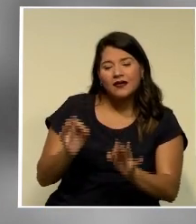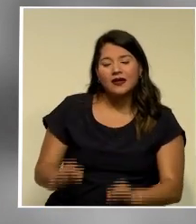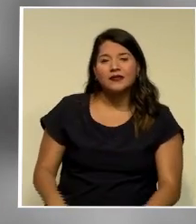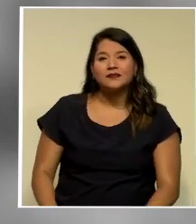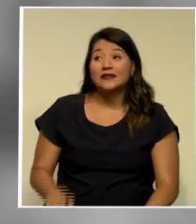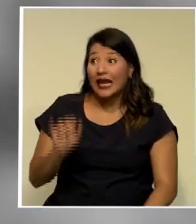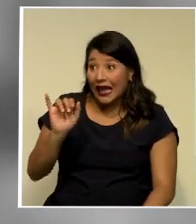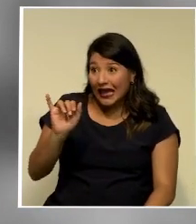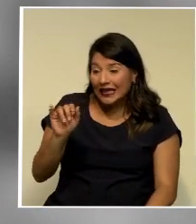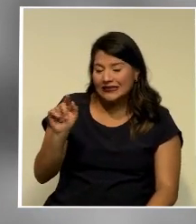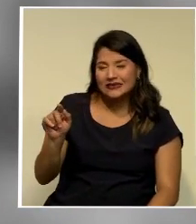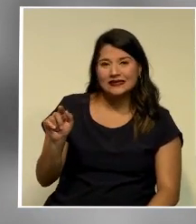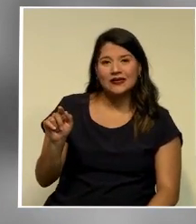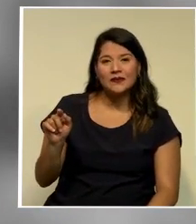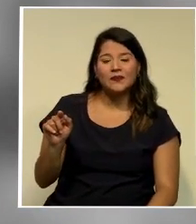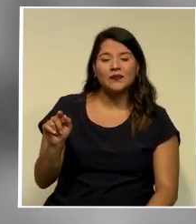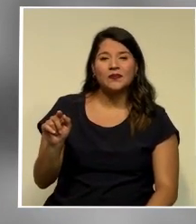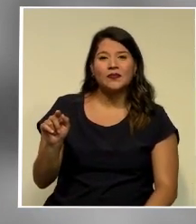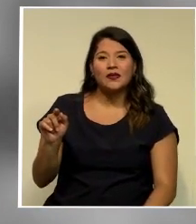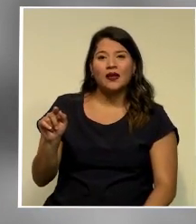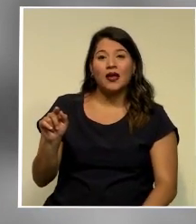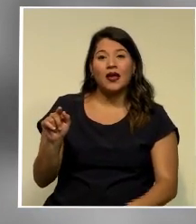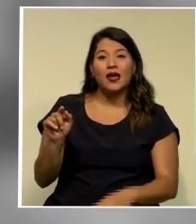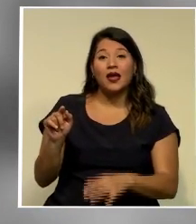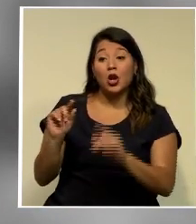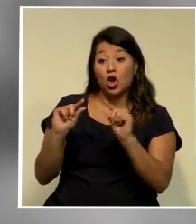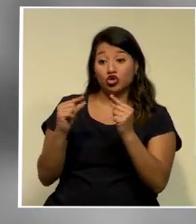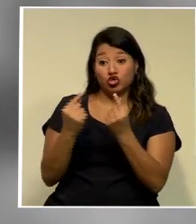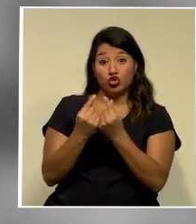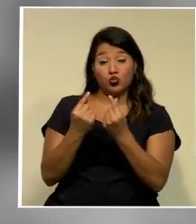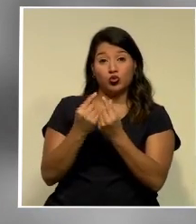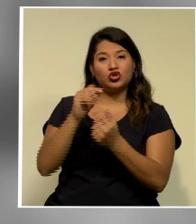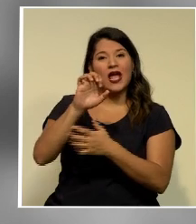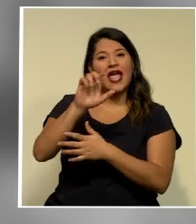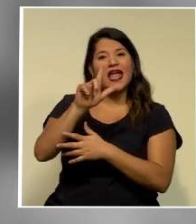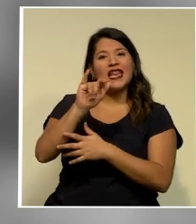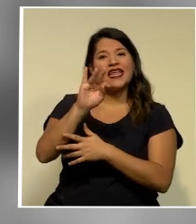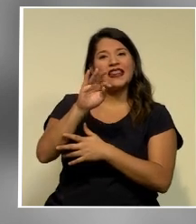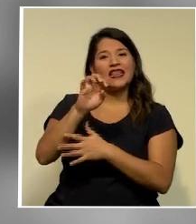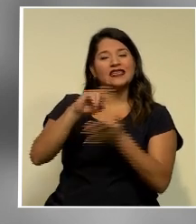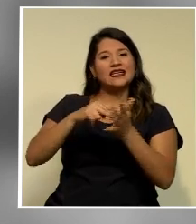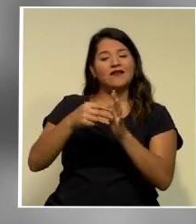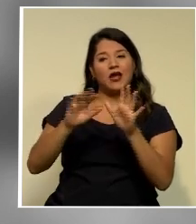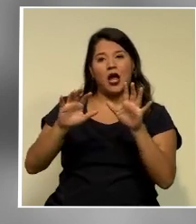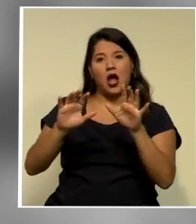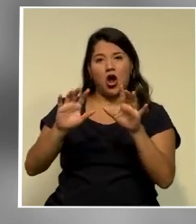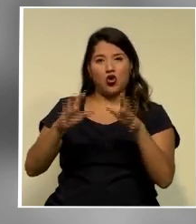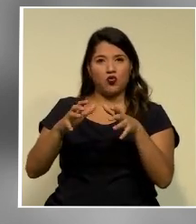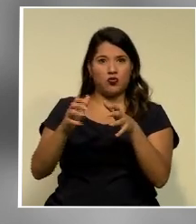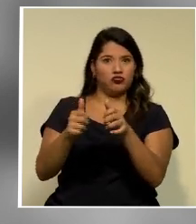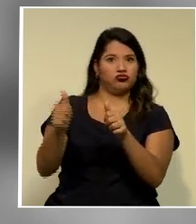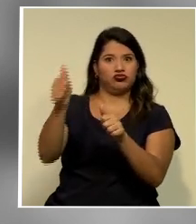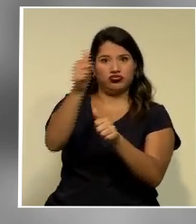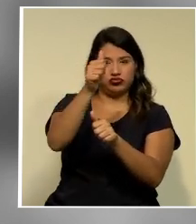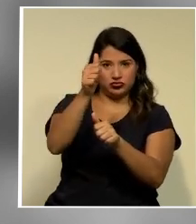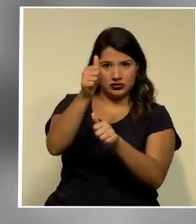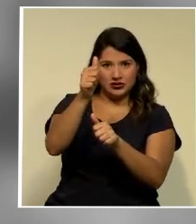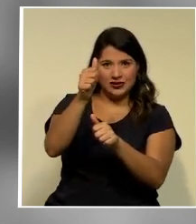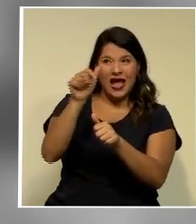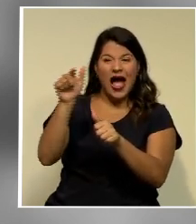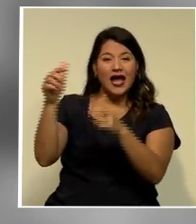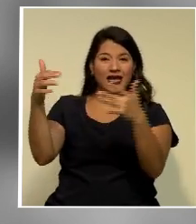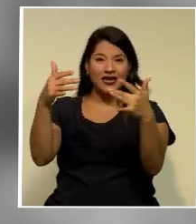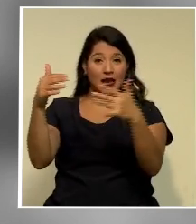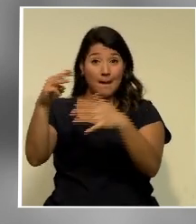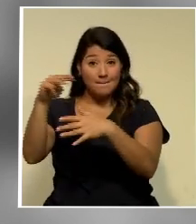ahí está. Generalmente, digamos, los cuerpos élites, porque anda camuflado, porque, digamos, es combate de montaña. Pero, por